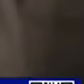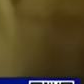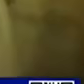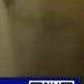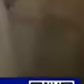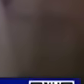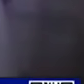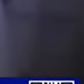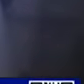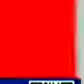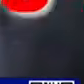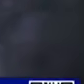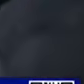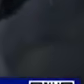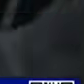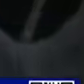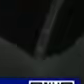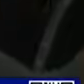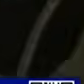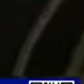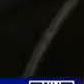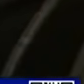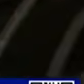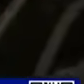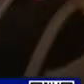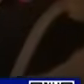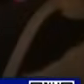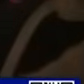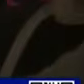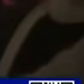Él sigue luchando por su vida.